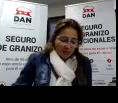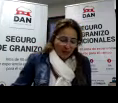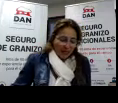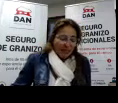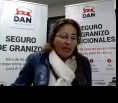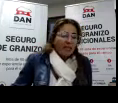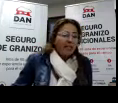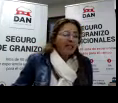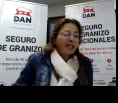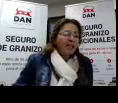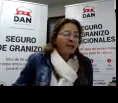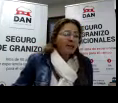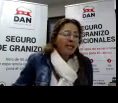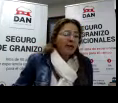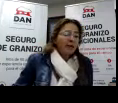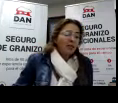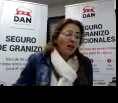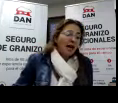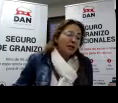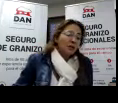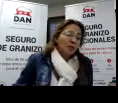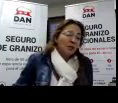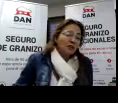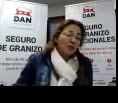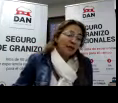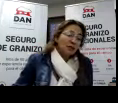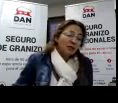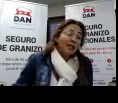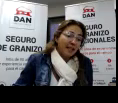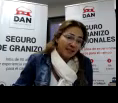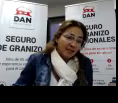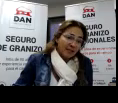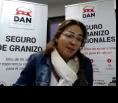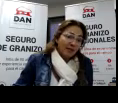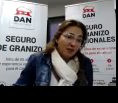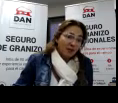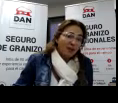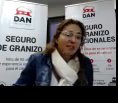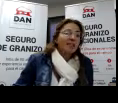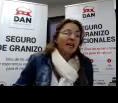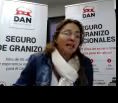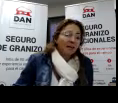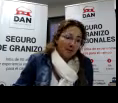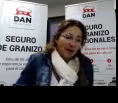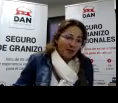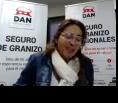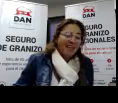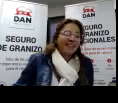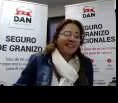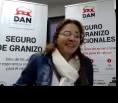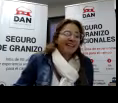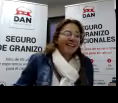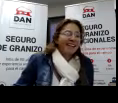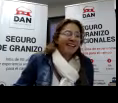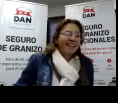más específicas. Y te invito a que nos sumemos en marzo, el 10 de marzo, a la misma